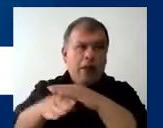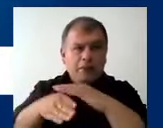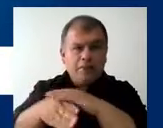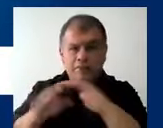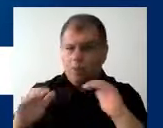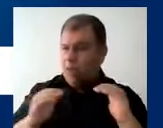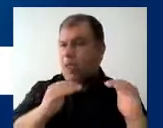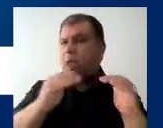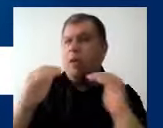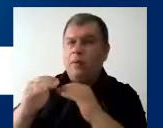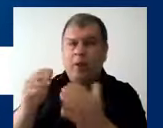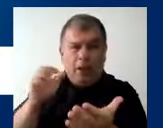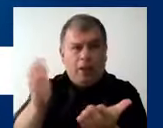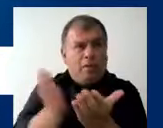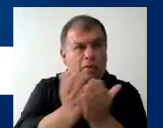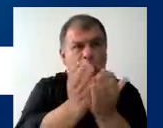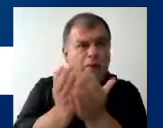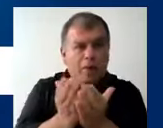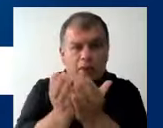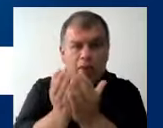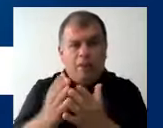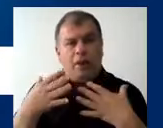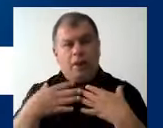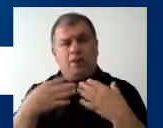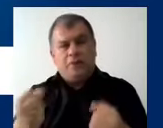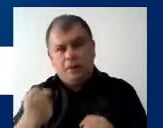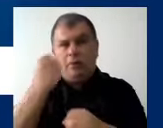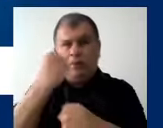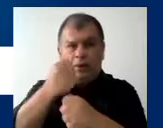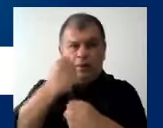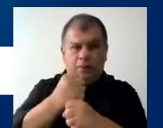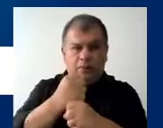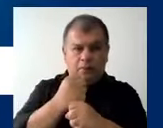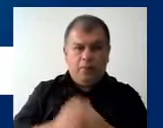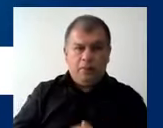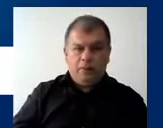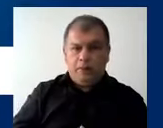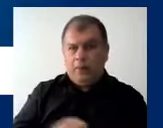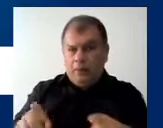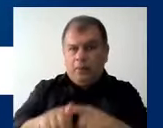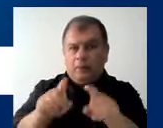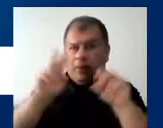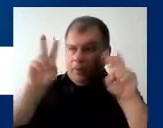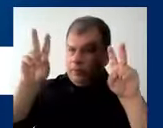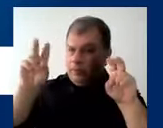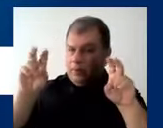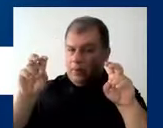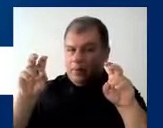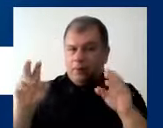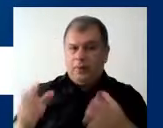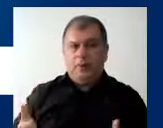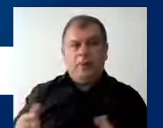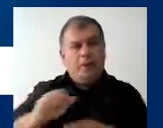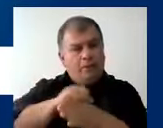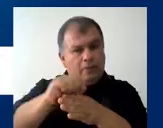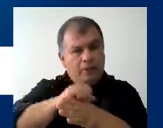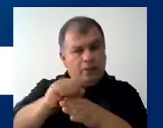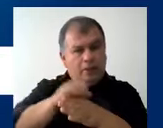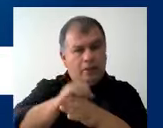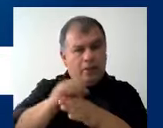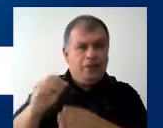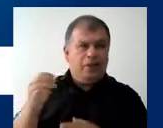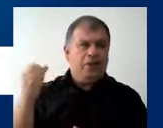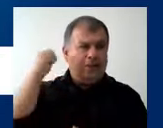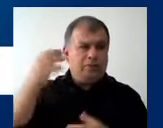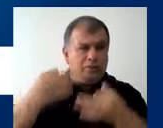de condiciones a la educación, a la salud, al trabajo, e incluso en temas de ejercicio de la capacidad jurídica,